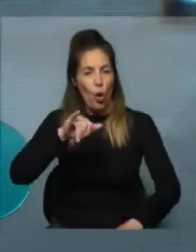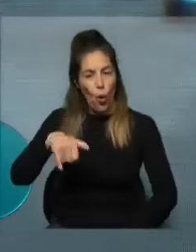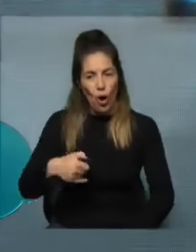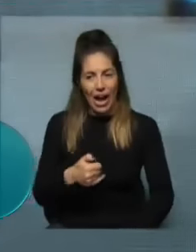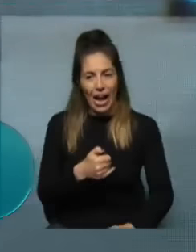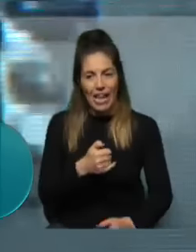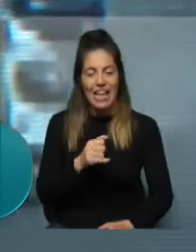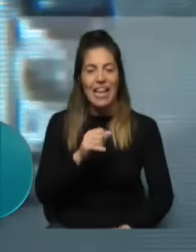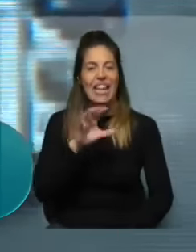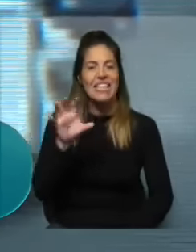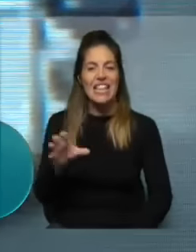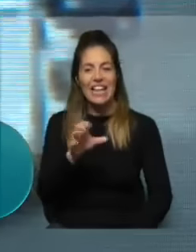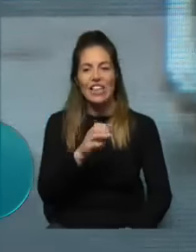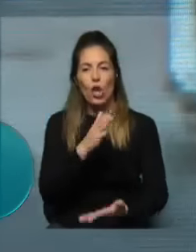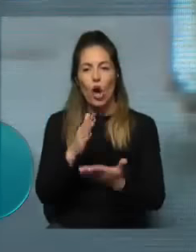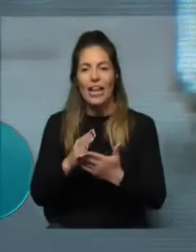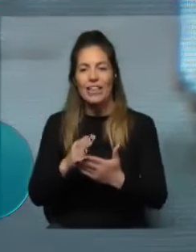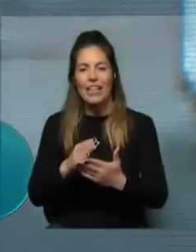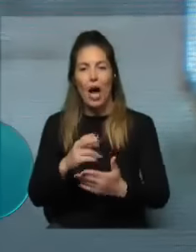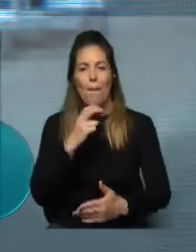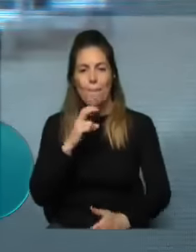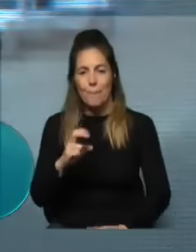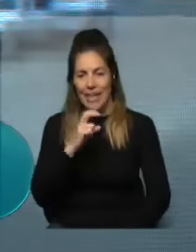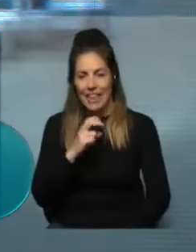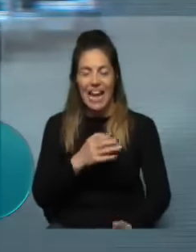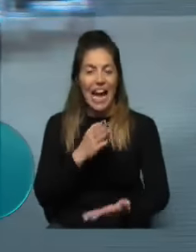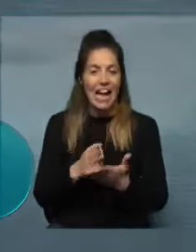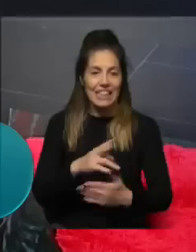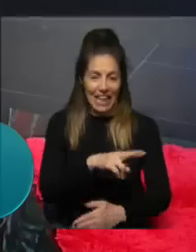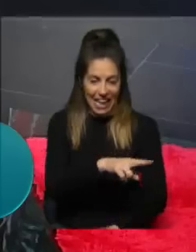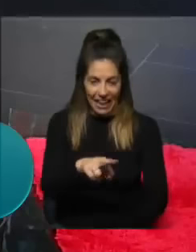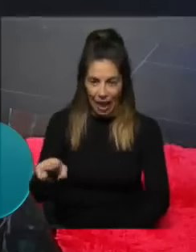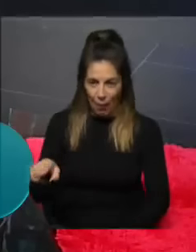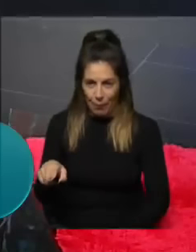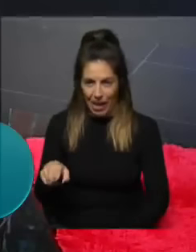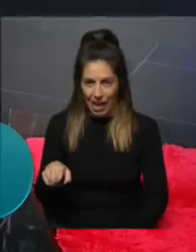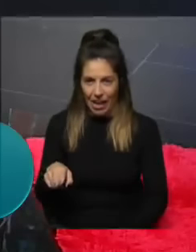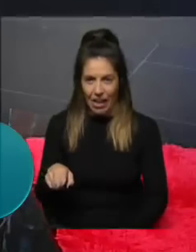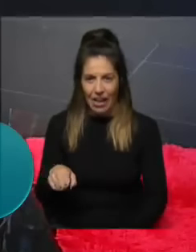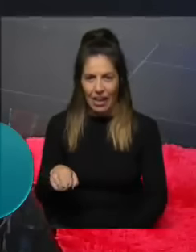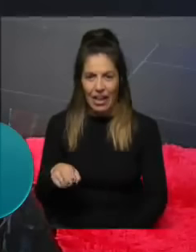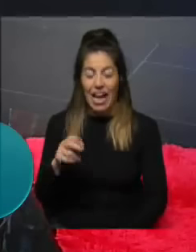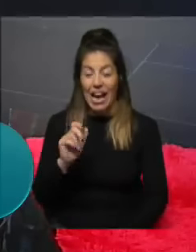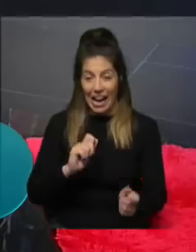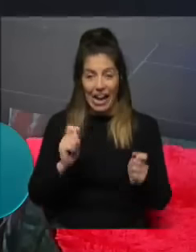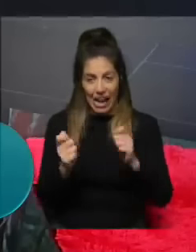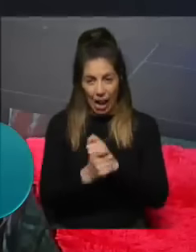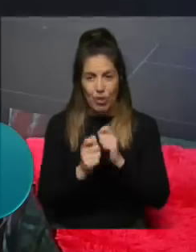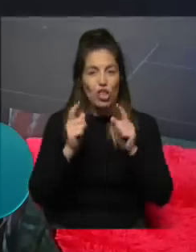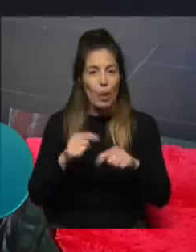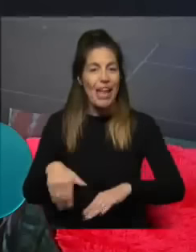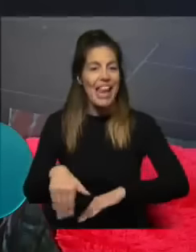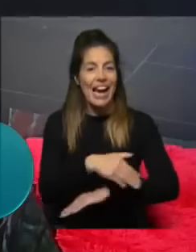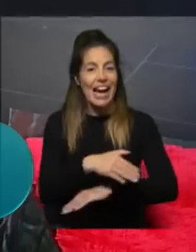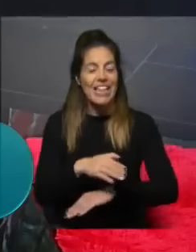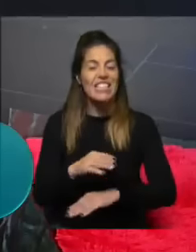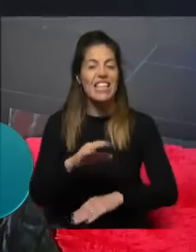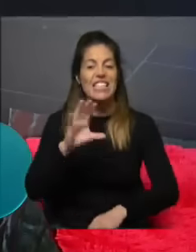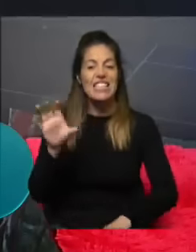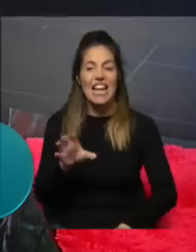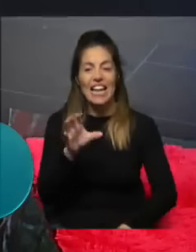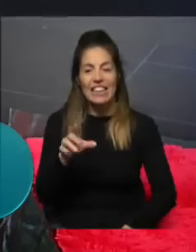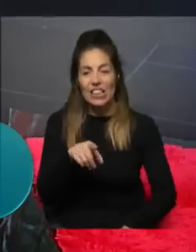Cerrito hasta Piedras, o sea, hasta la Rambla. ¡Ay, mamita querida! Van a haber bastantes cambios. También la calle Cerrito se va